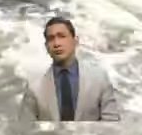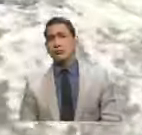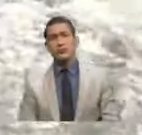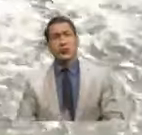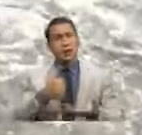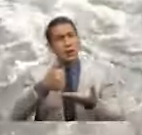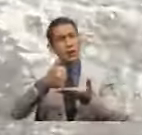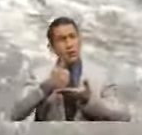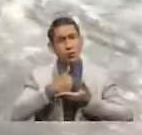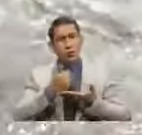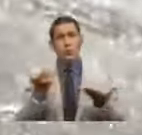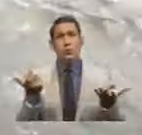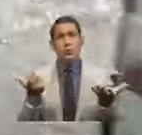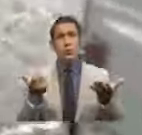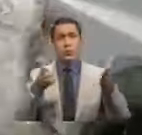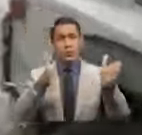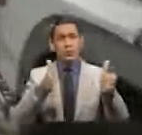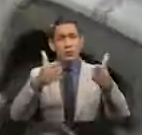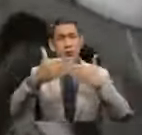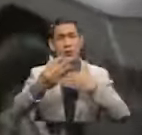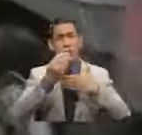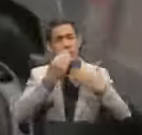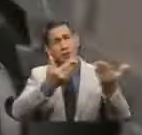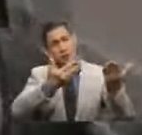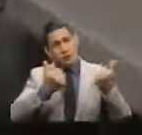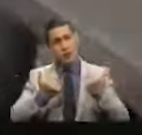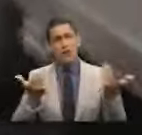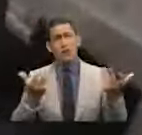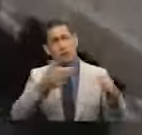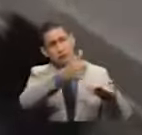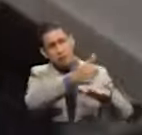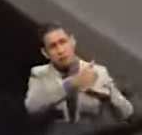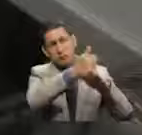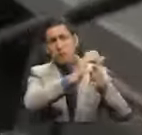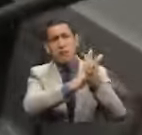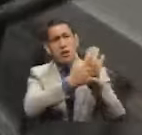sea, un kit de alimenticio en cada persona que estamos aquí.